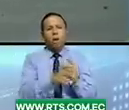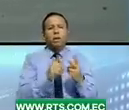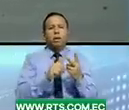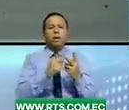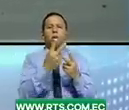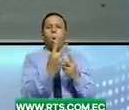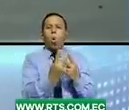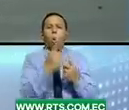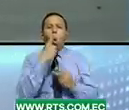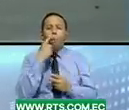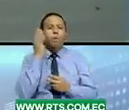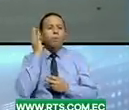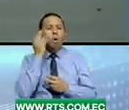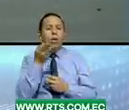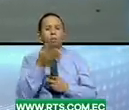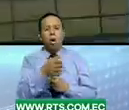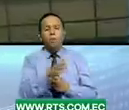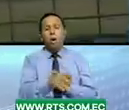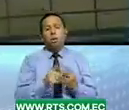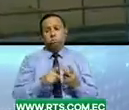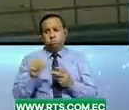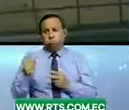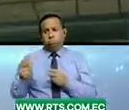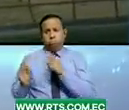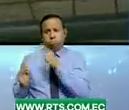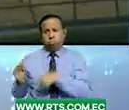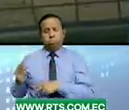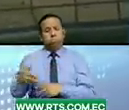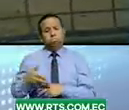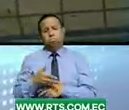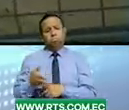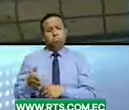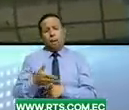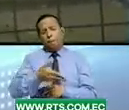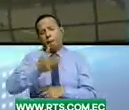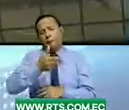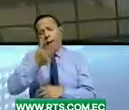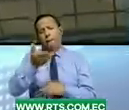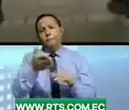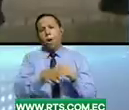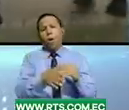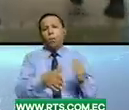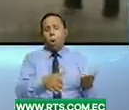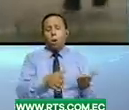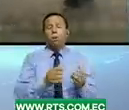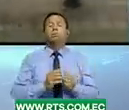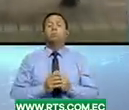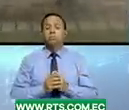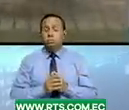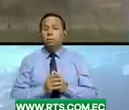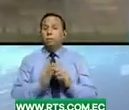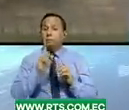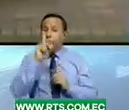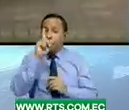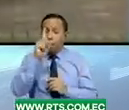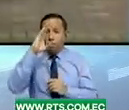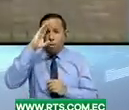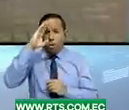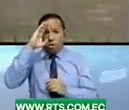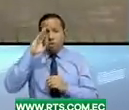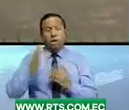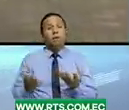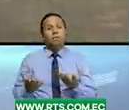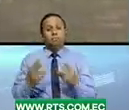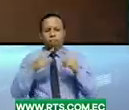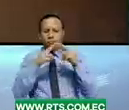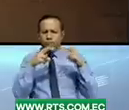baleada por distintos desconocidos que habrían llegado y habrían cometido estos actos violentos. Sin embargo, la policía